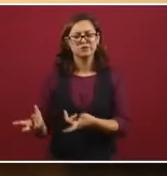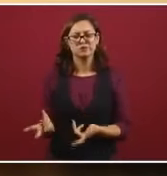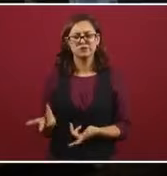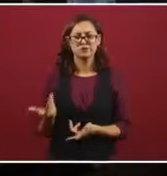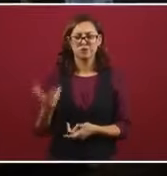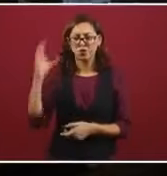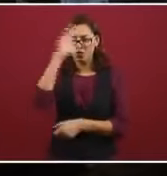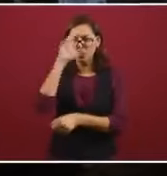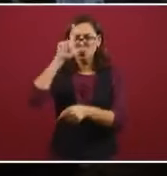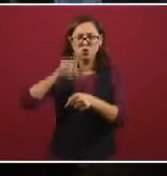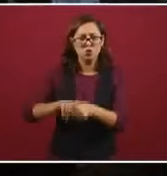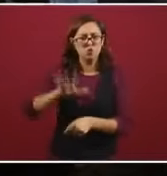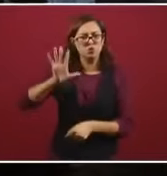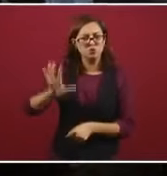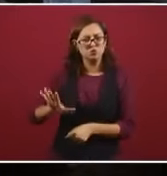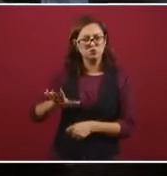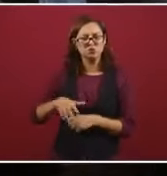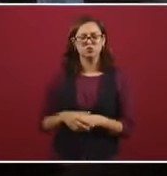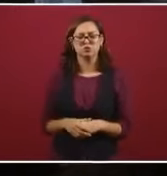sus culturas.